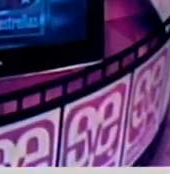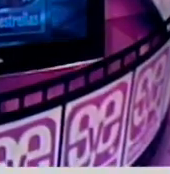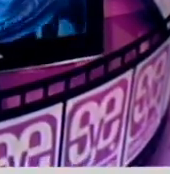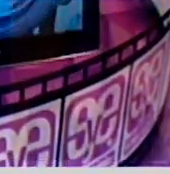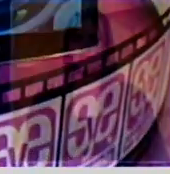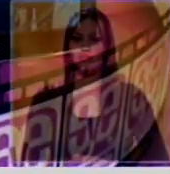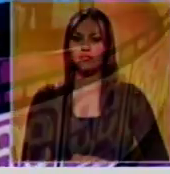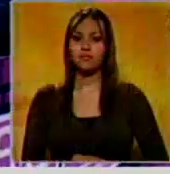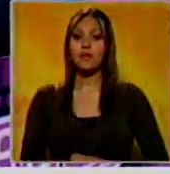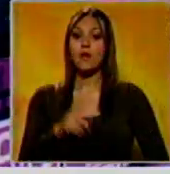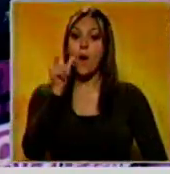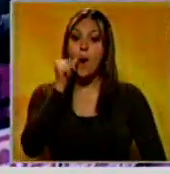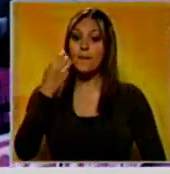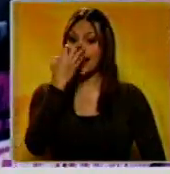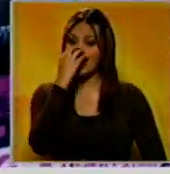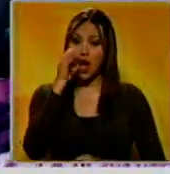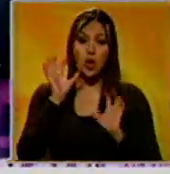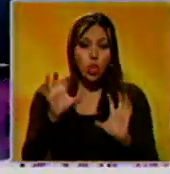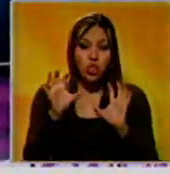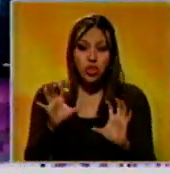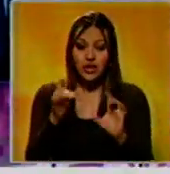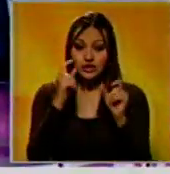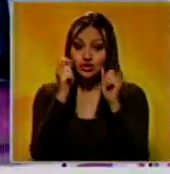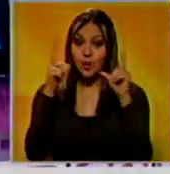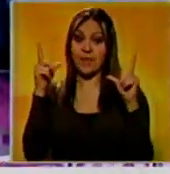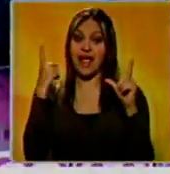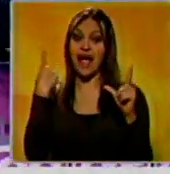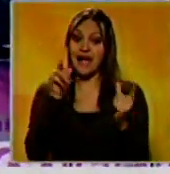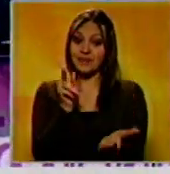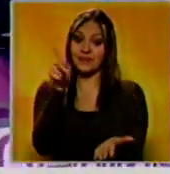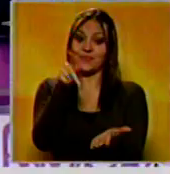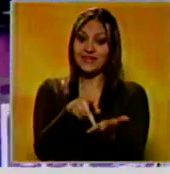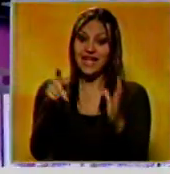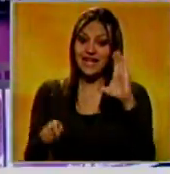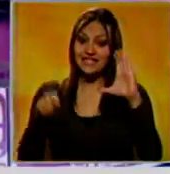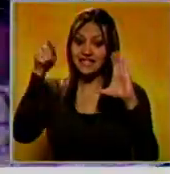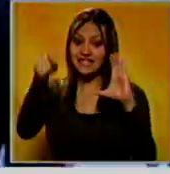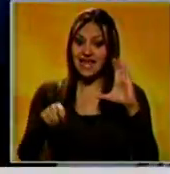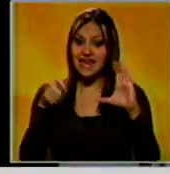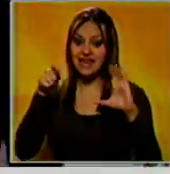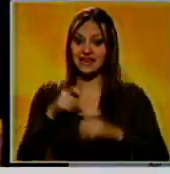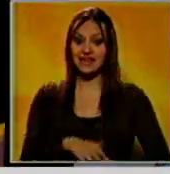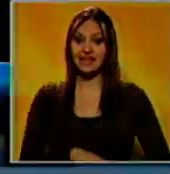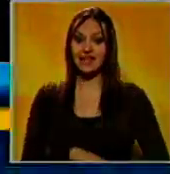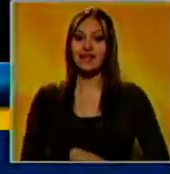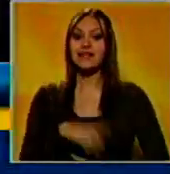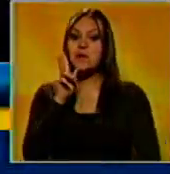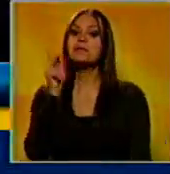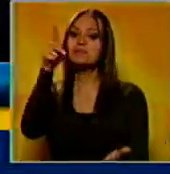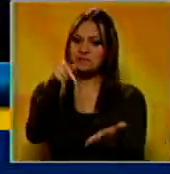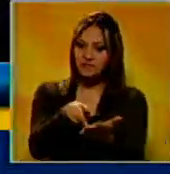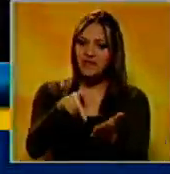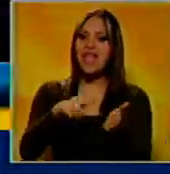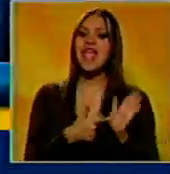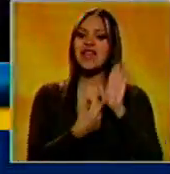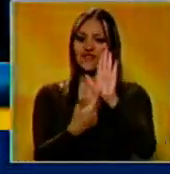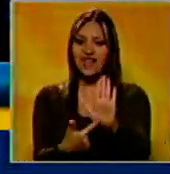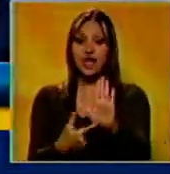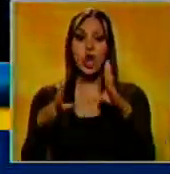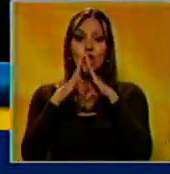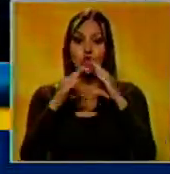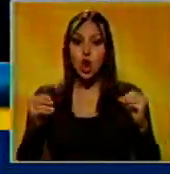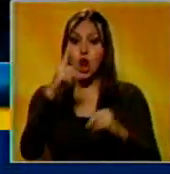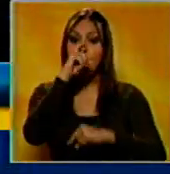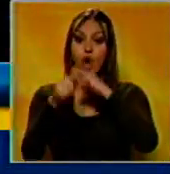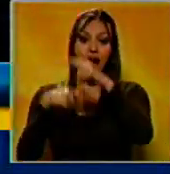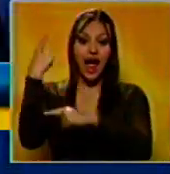El legendario comediante Jerry Lewis apareció por sorpresa en el Festival de Cine de Tribeca. Lewis asistió al prestigioso evento organizado todos los